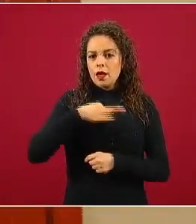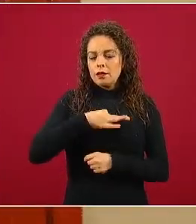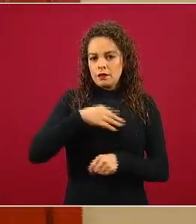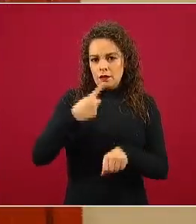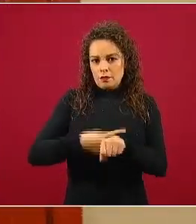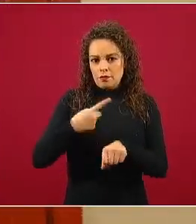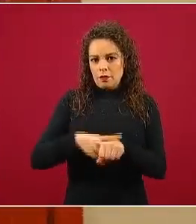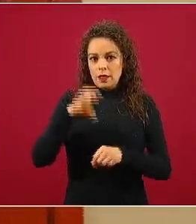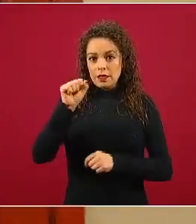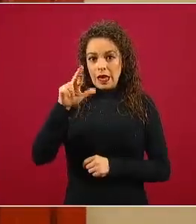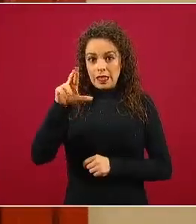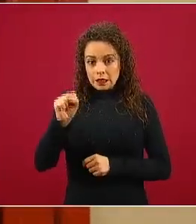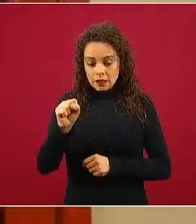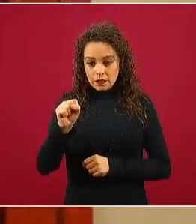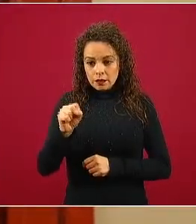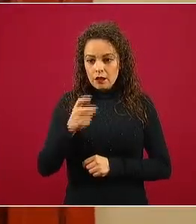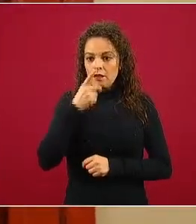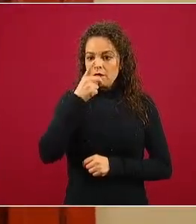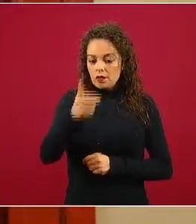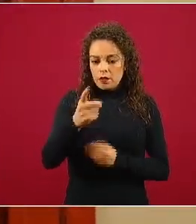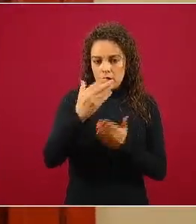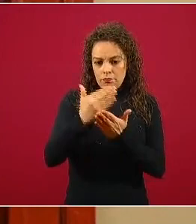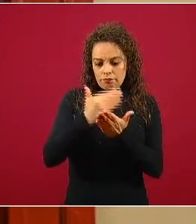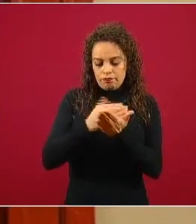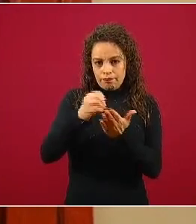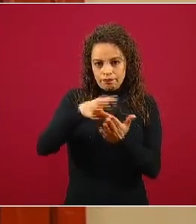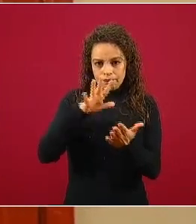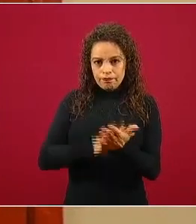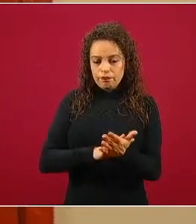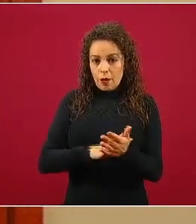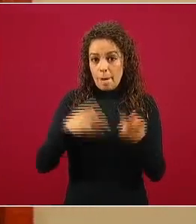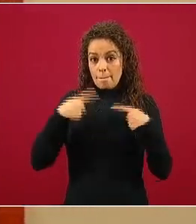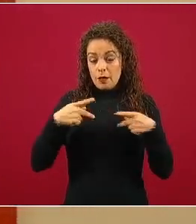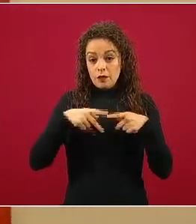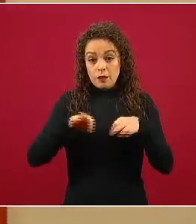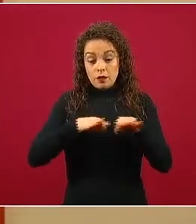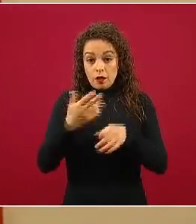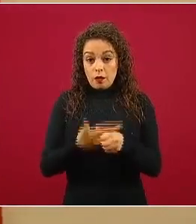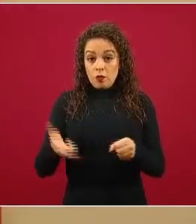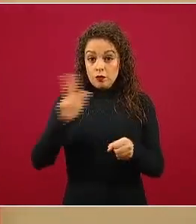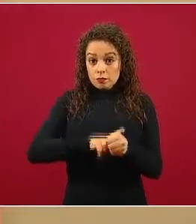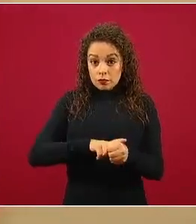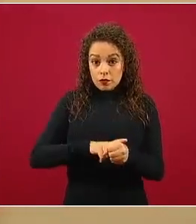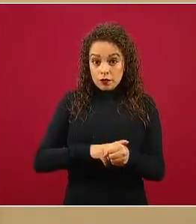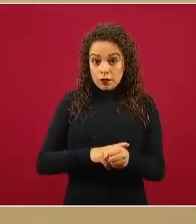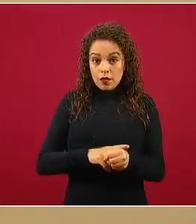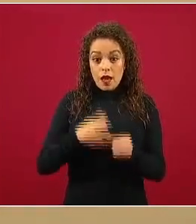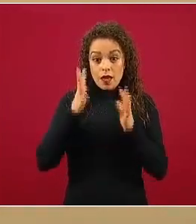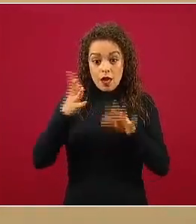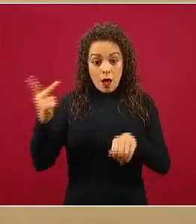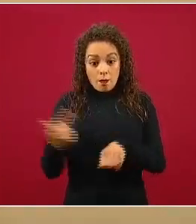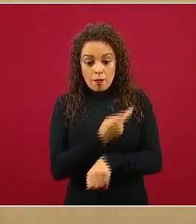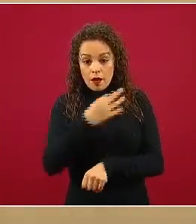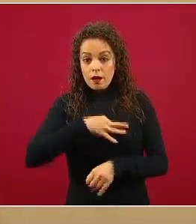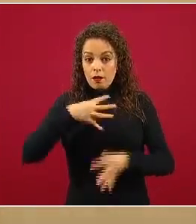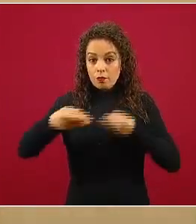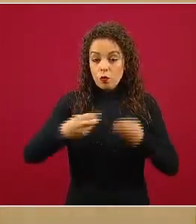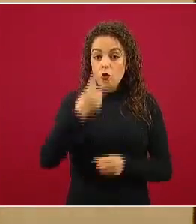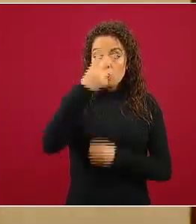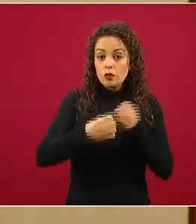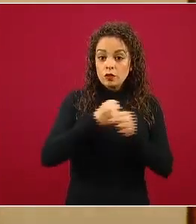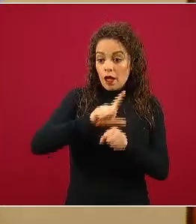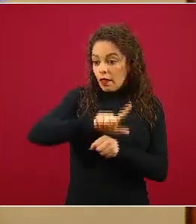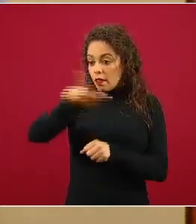se documentó que el personal de salud estuvo muy afectado e inclusive hasta 2 años después de la epidemia. También